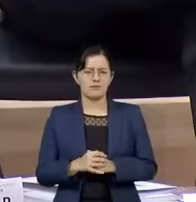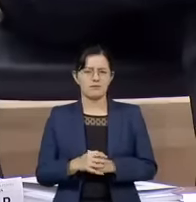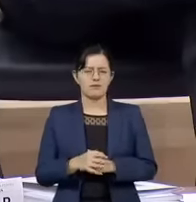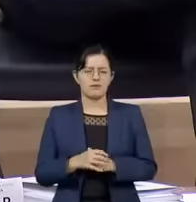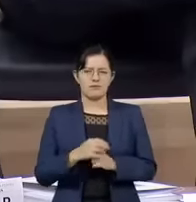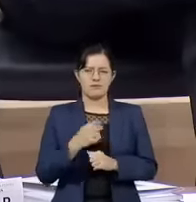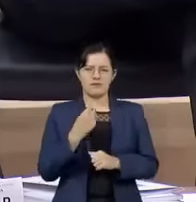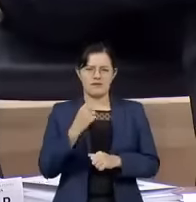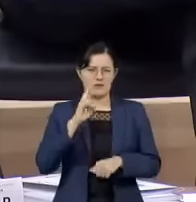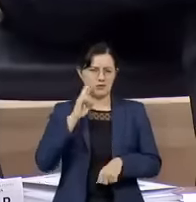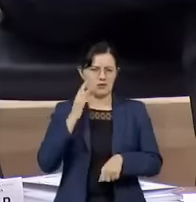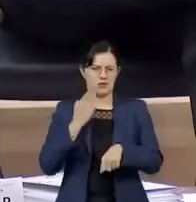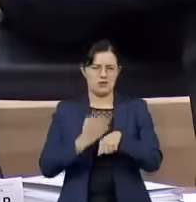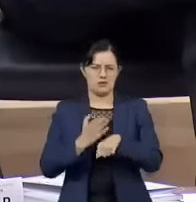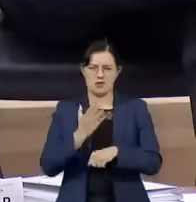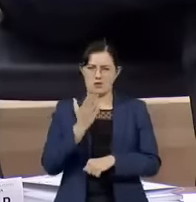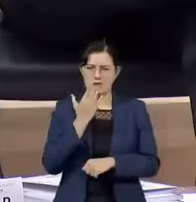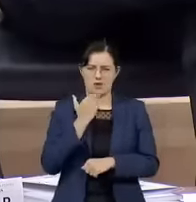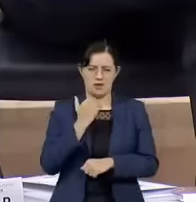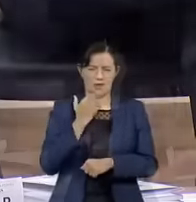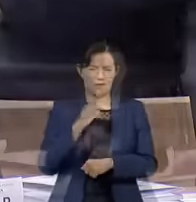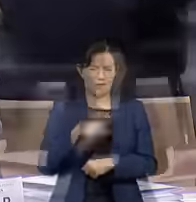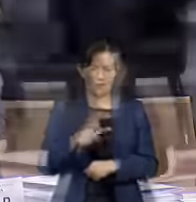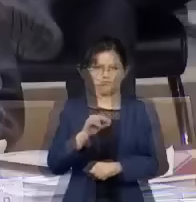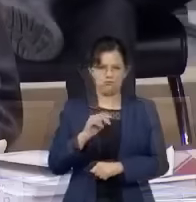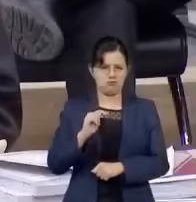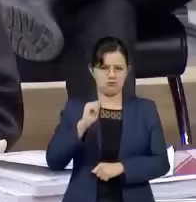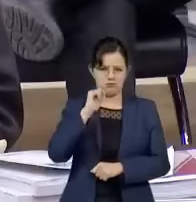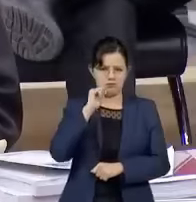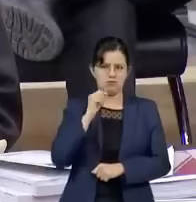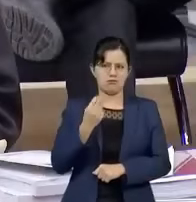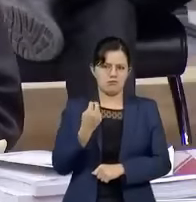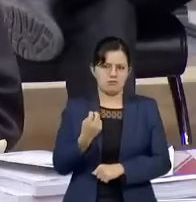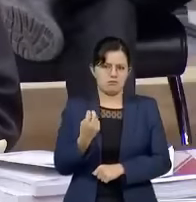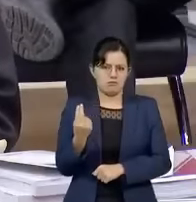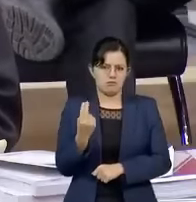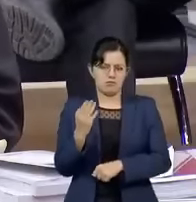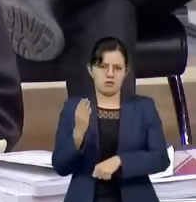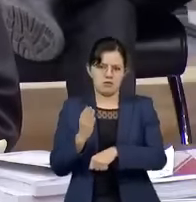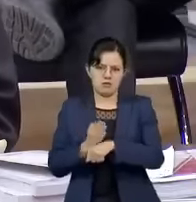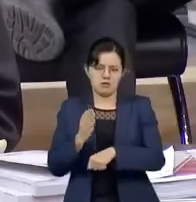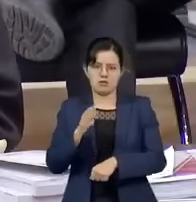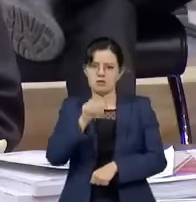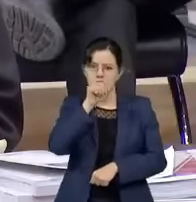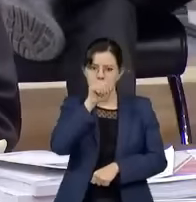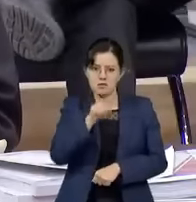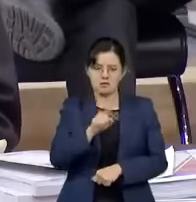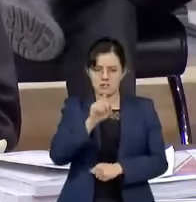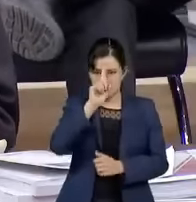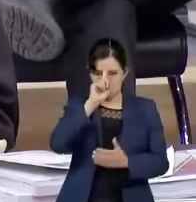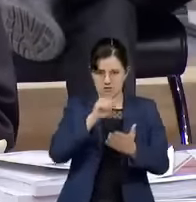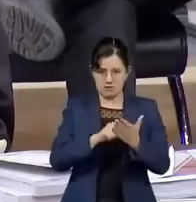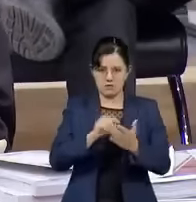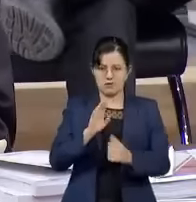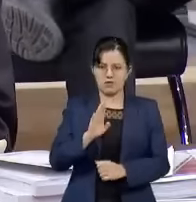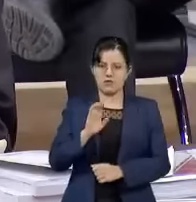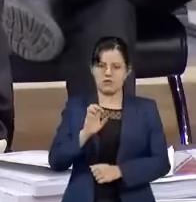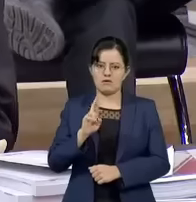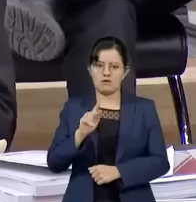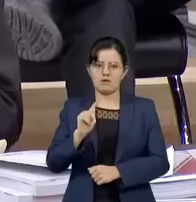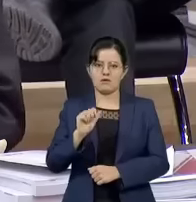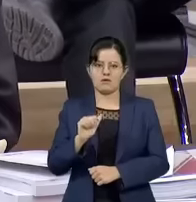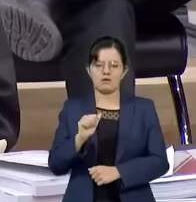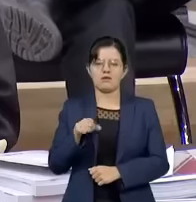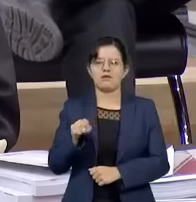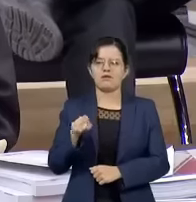una inconmensurable y por lo mismo creo que bertail galv Ruiz no puede quedar impune en el uso